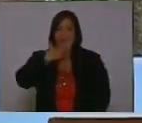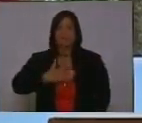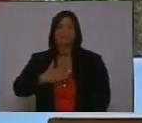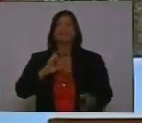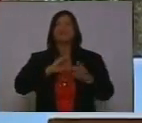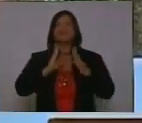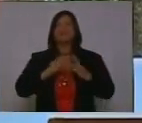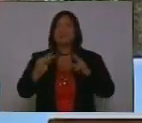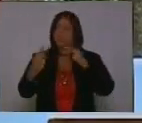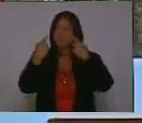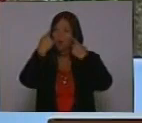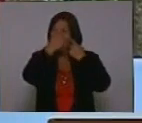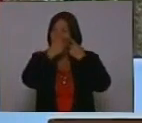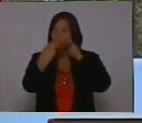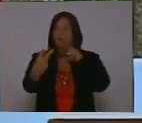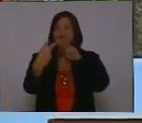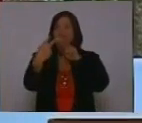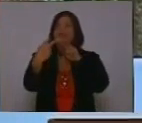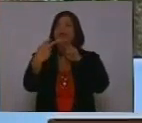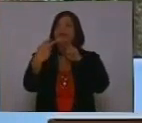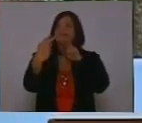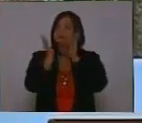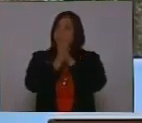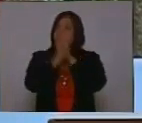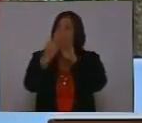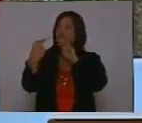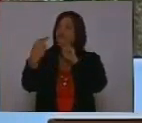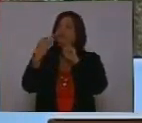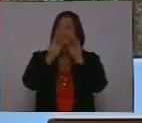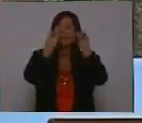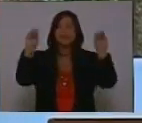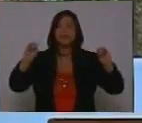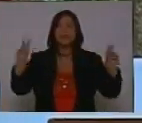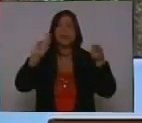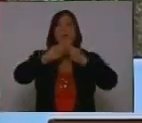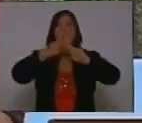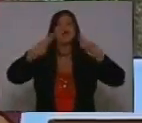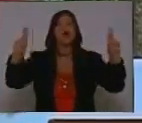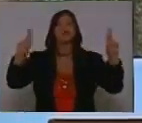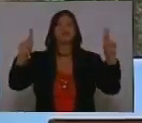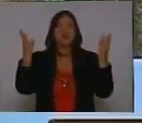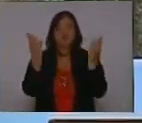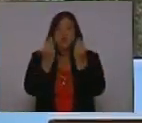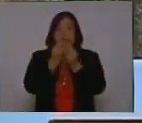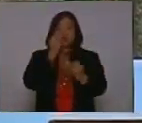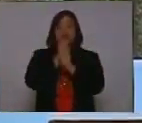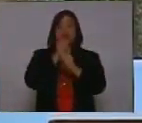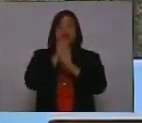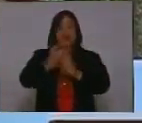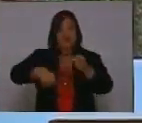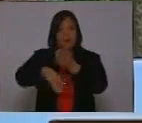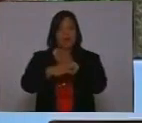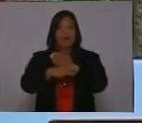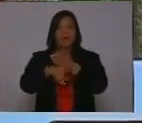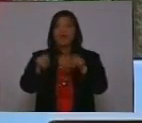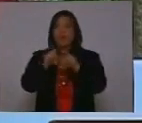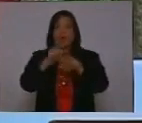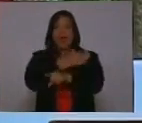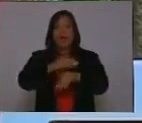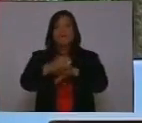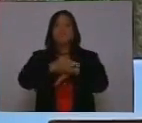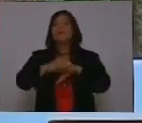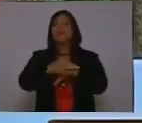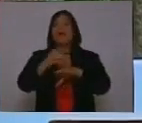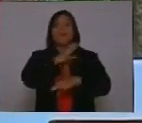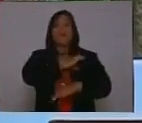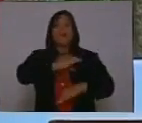Nos miremos a los ojos, muchachos. El llamado a la paz, a trabajar mutuamente, como decía el camarada Mervin,